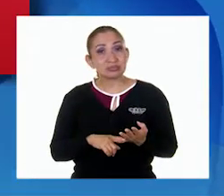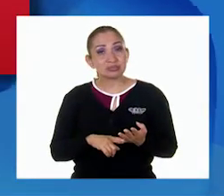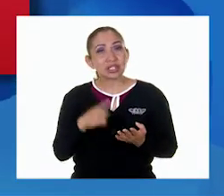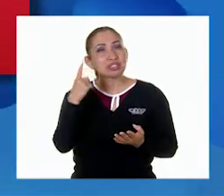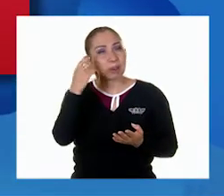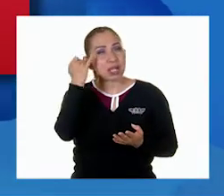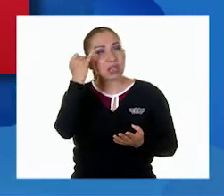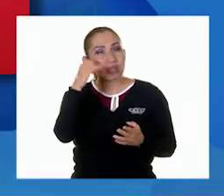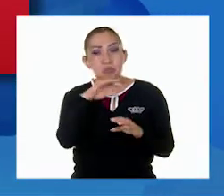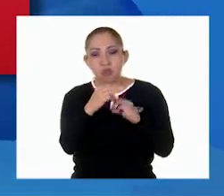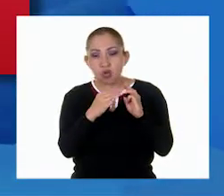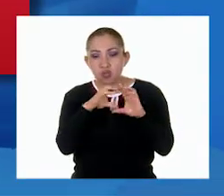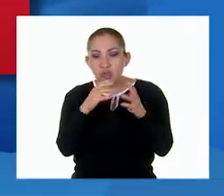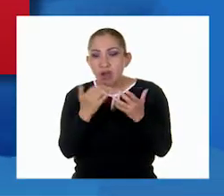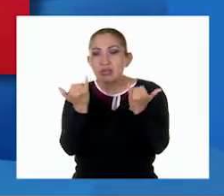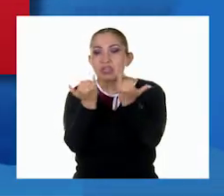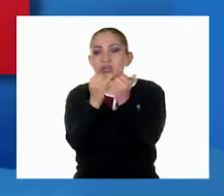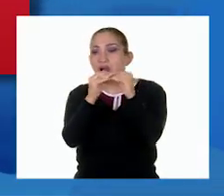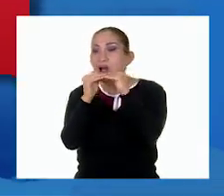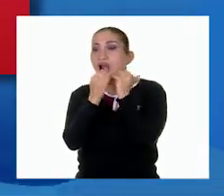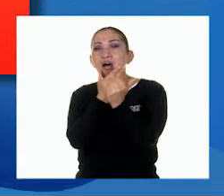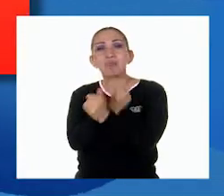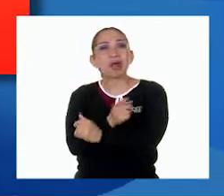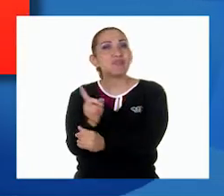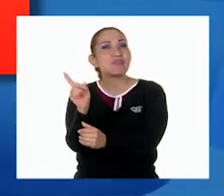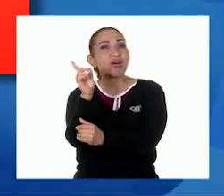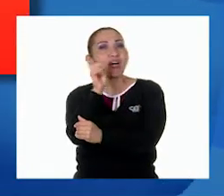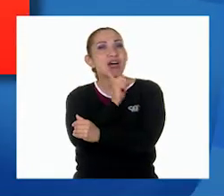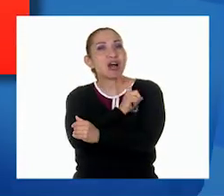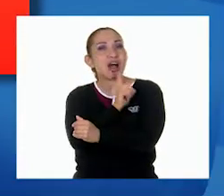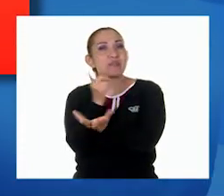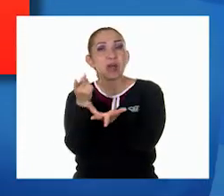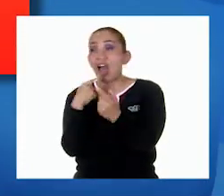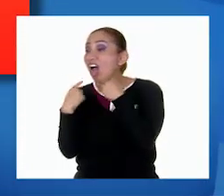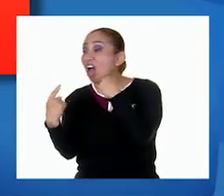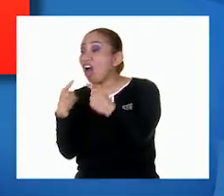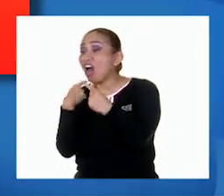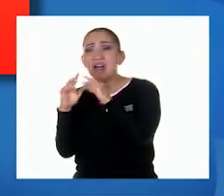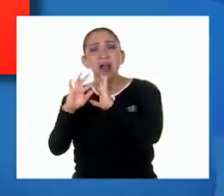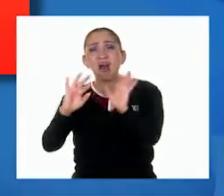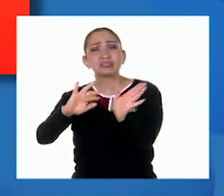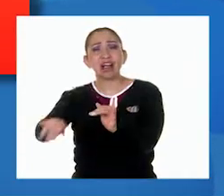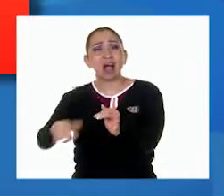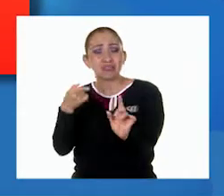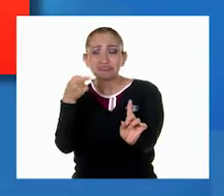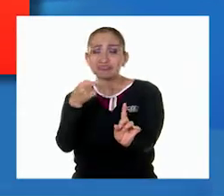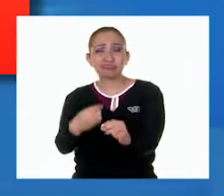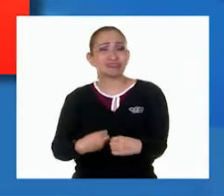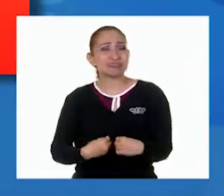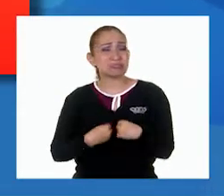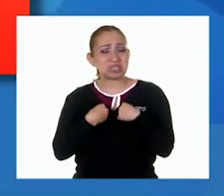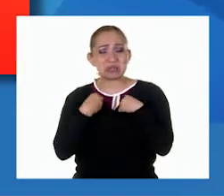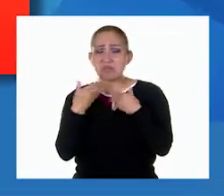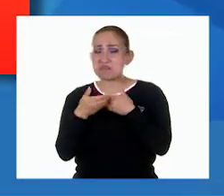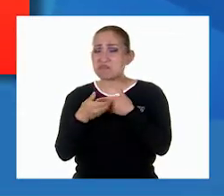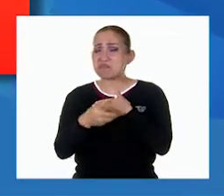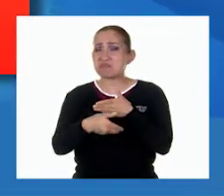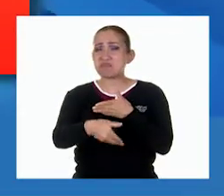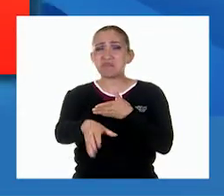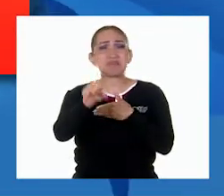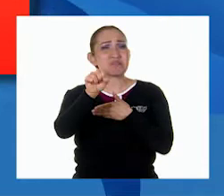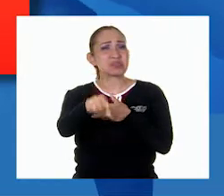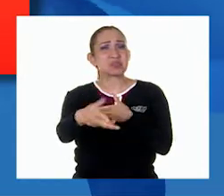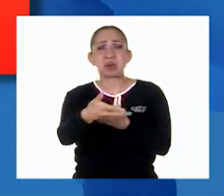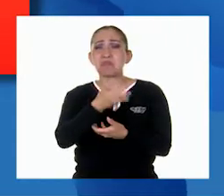Un mundo en donde la igualdad de género dejara de ser un tema para discutir y fuera simplemente parte